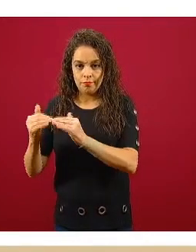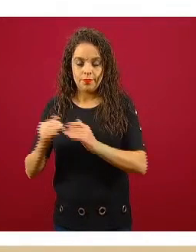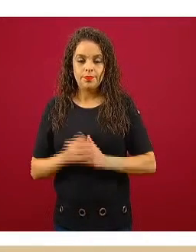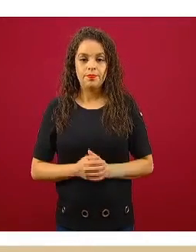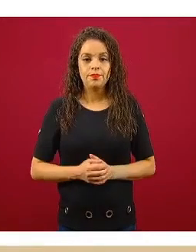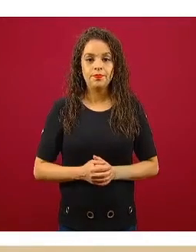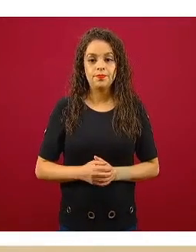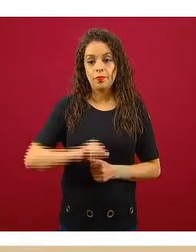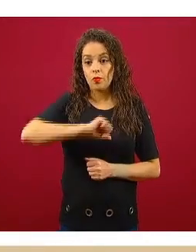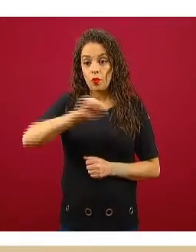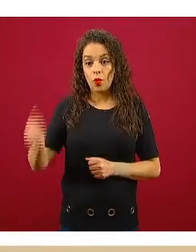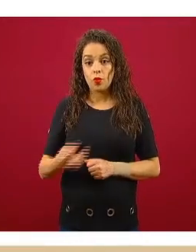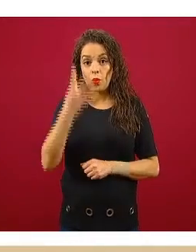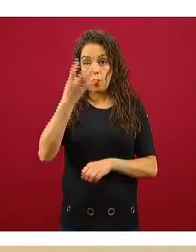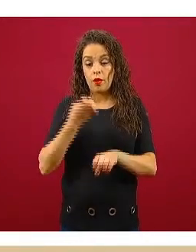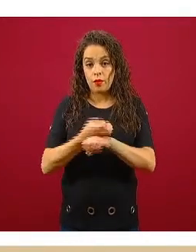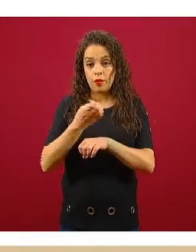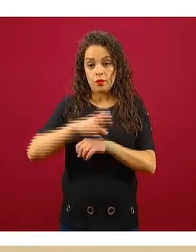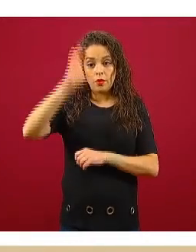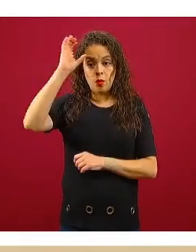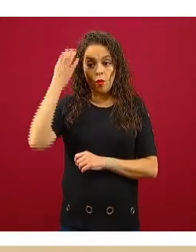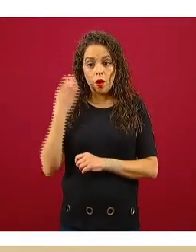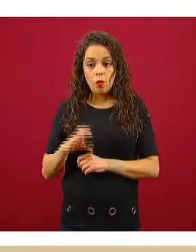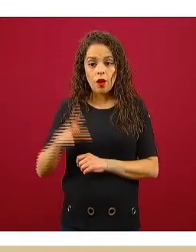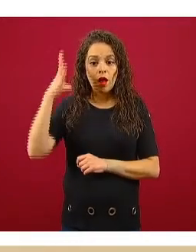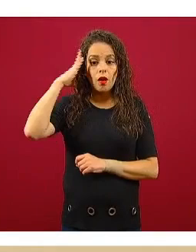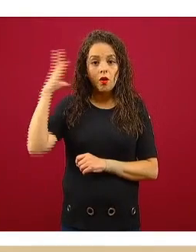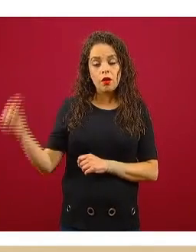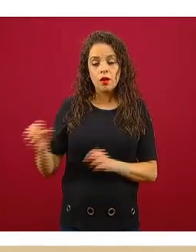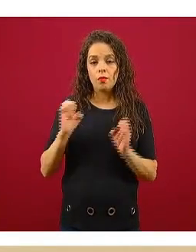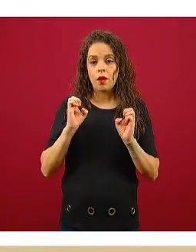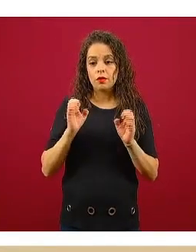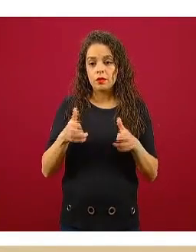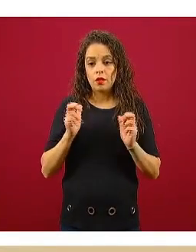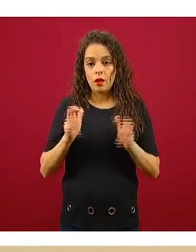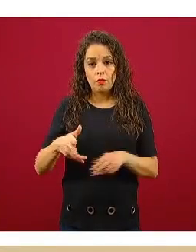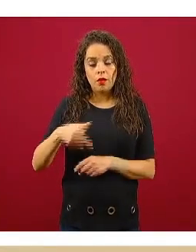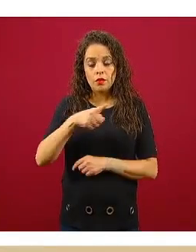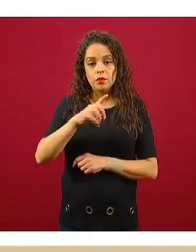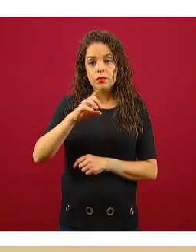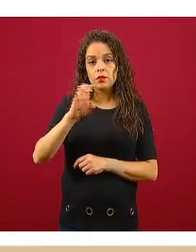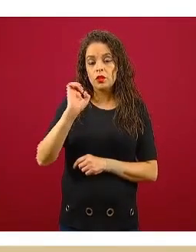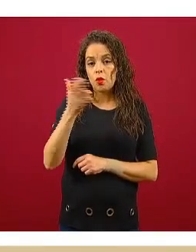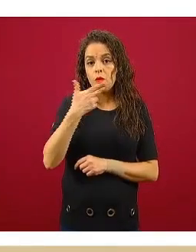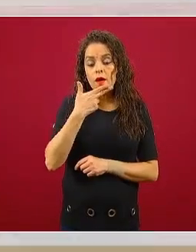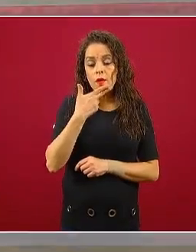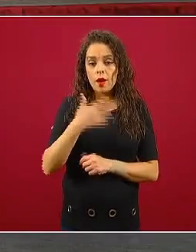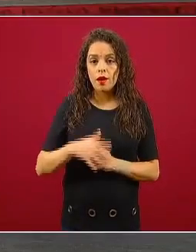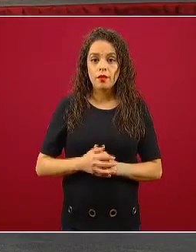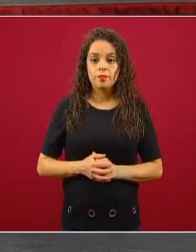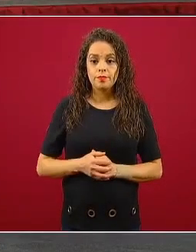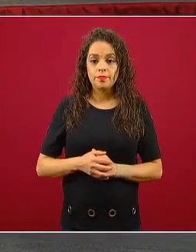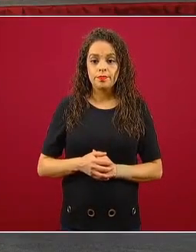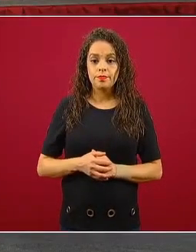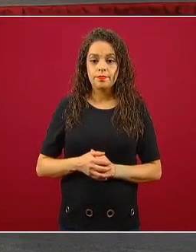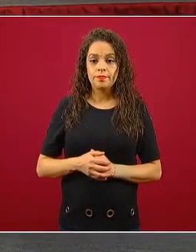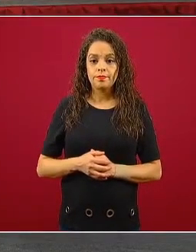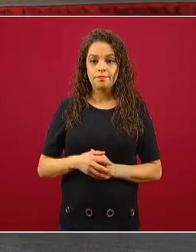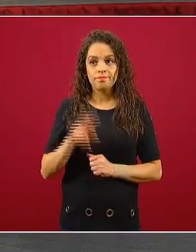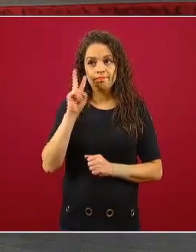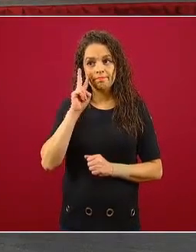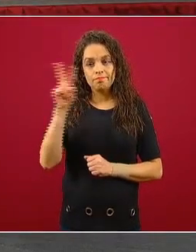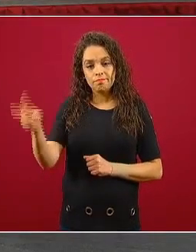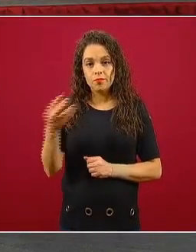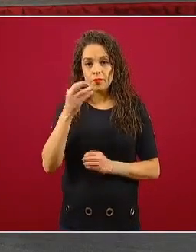Los siguientes 4 estados, Coahuila, Colima, Chiapas y Chihuahua, con movimientos que están cercanos